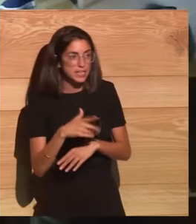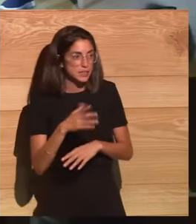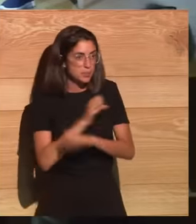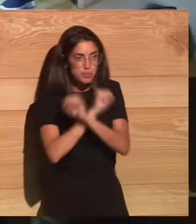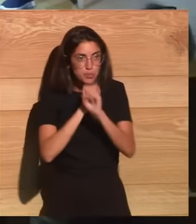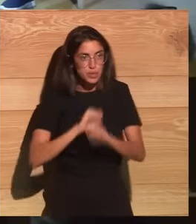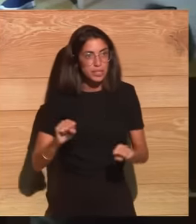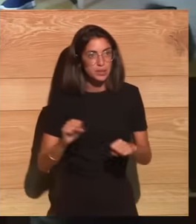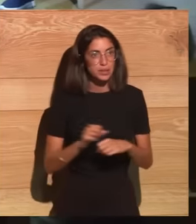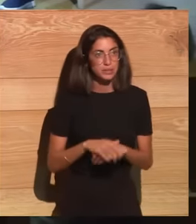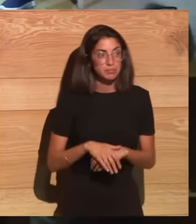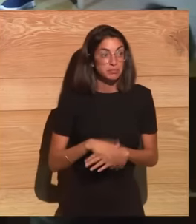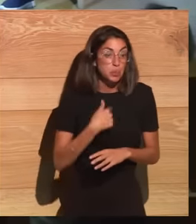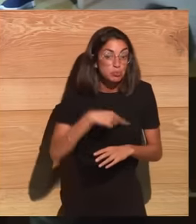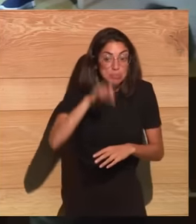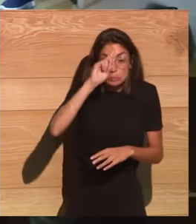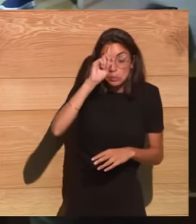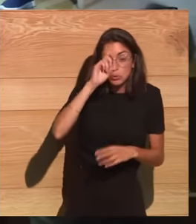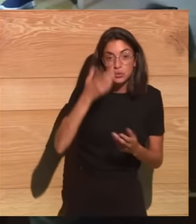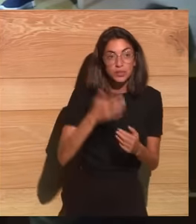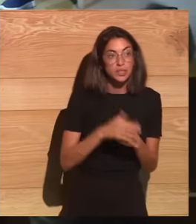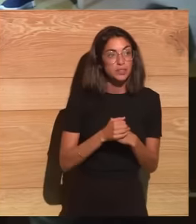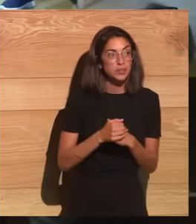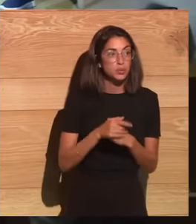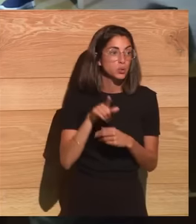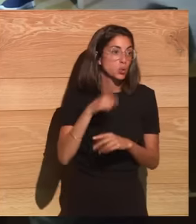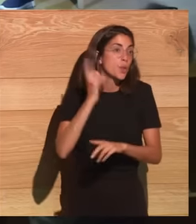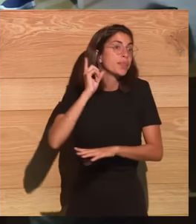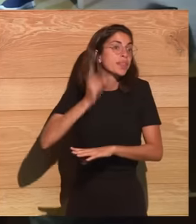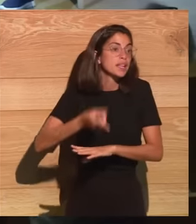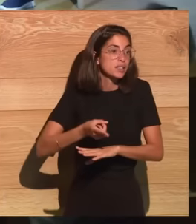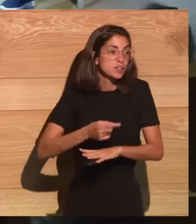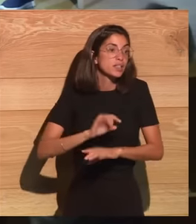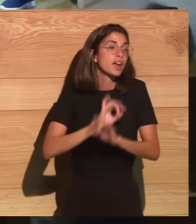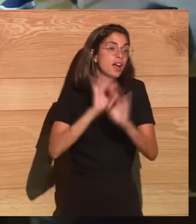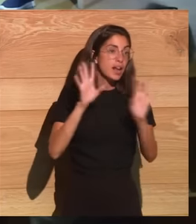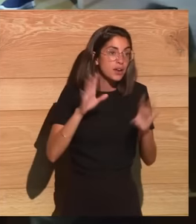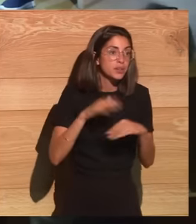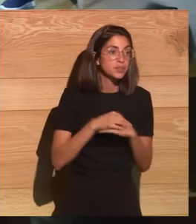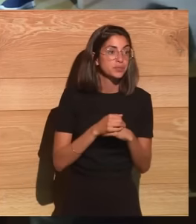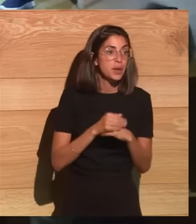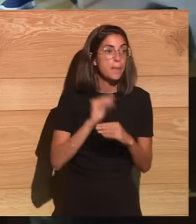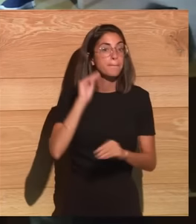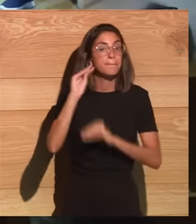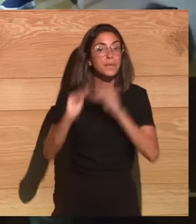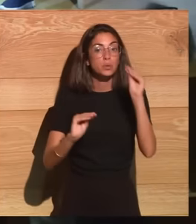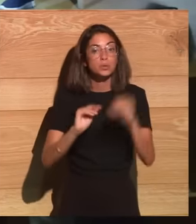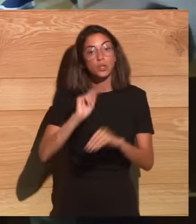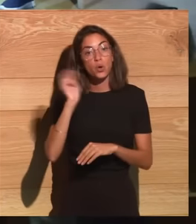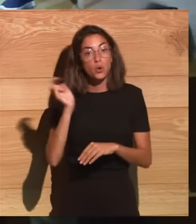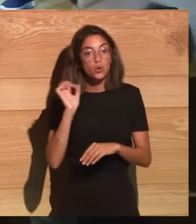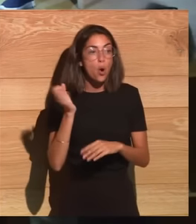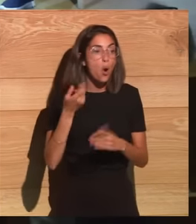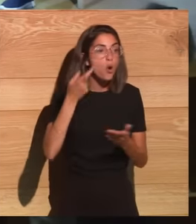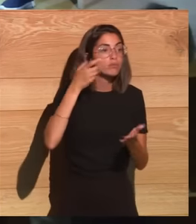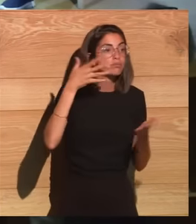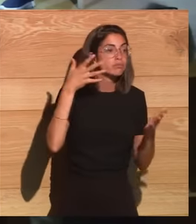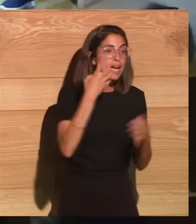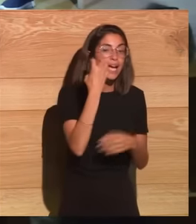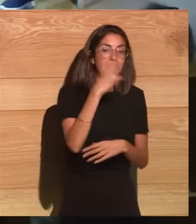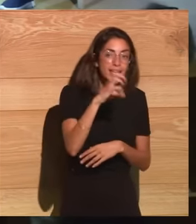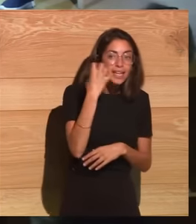verdad, no sé. Bueno, yo no sé. Bueno, tú eres el director, claro. Que yo sí, es verdad. Es que me siento ¿alguna fatal? ¿Otra pregunta, reclamación,